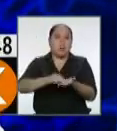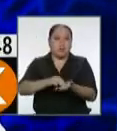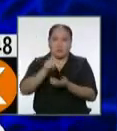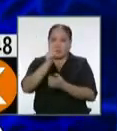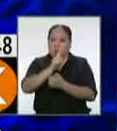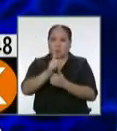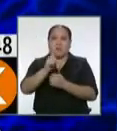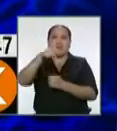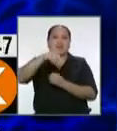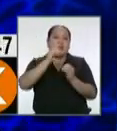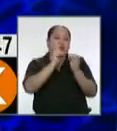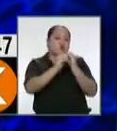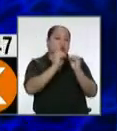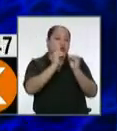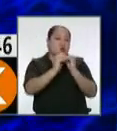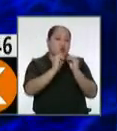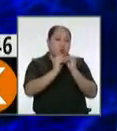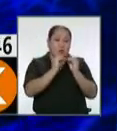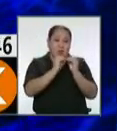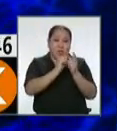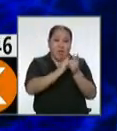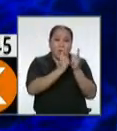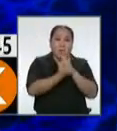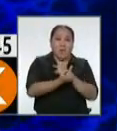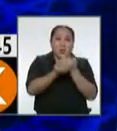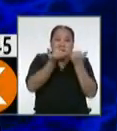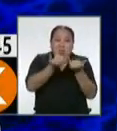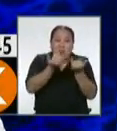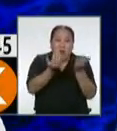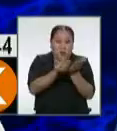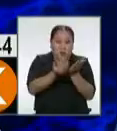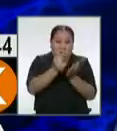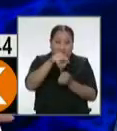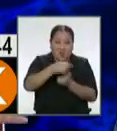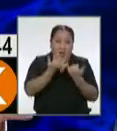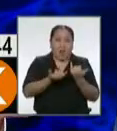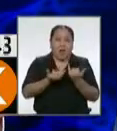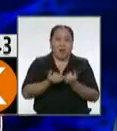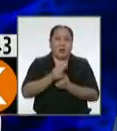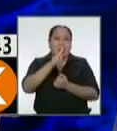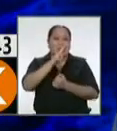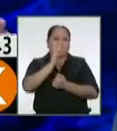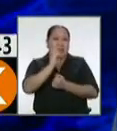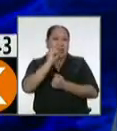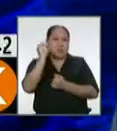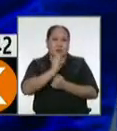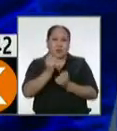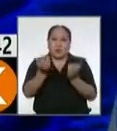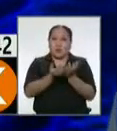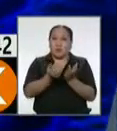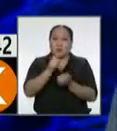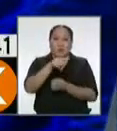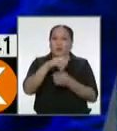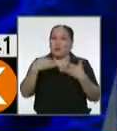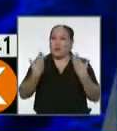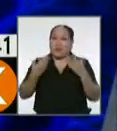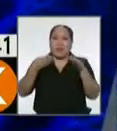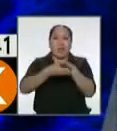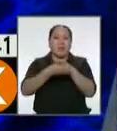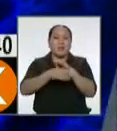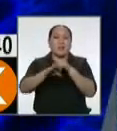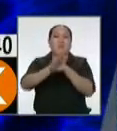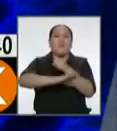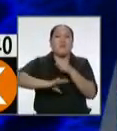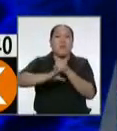dar pie para que hubiera agresiones. Yo lo que vi, en lugar de muchas agresiones, salvo al final, tal